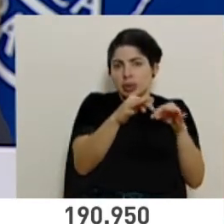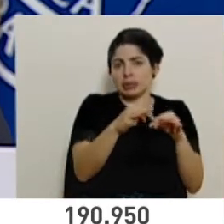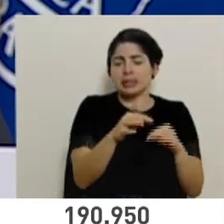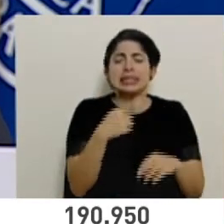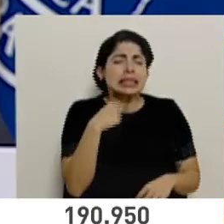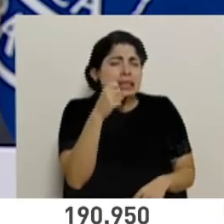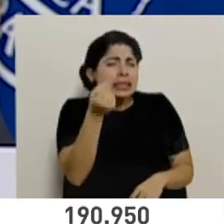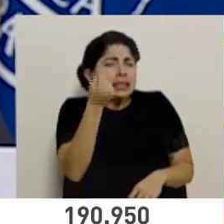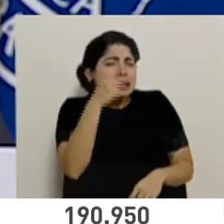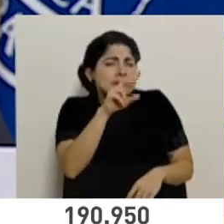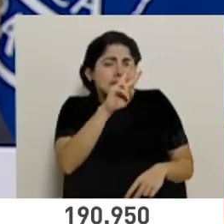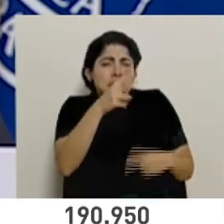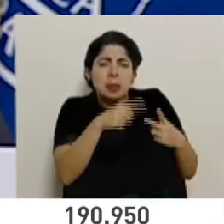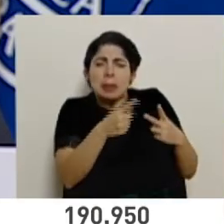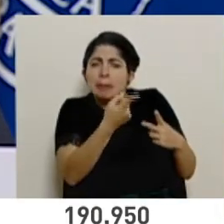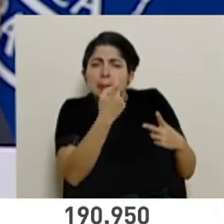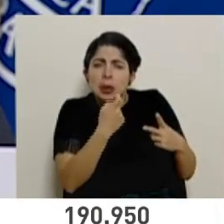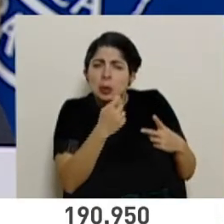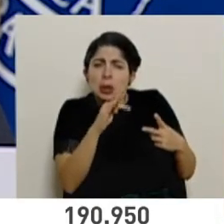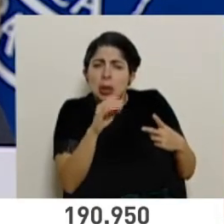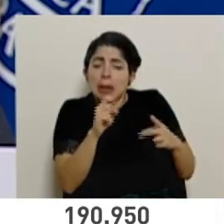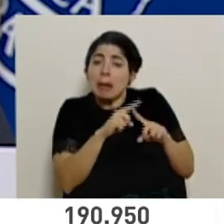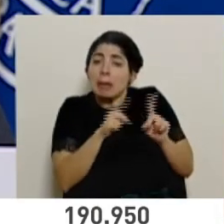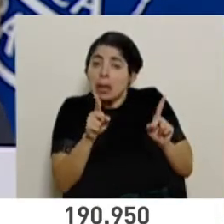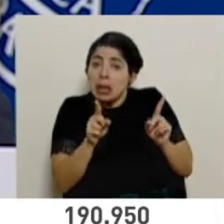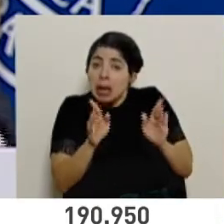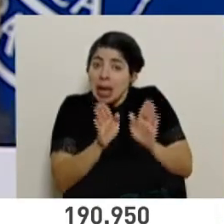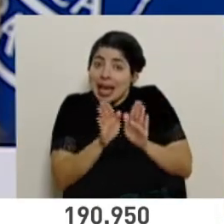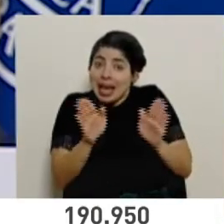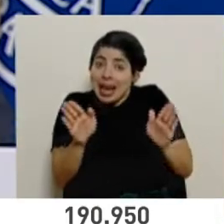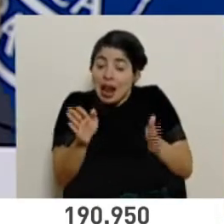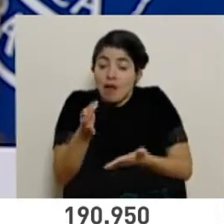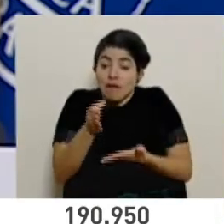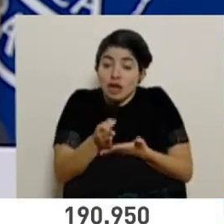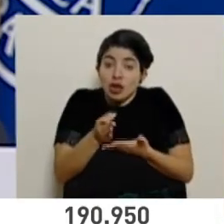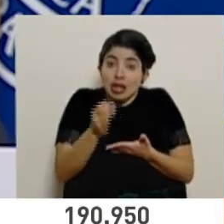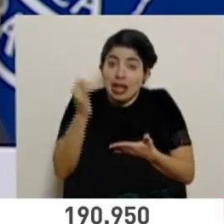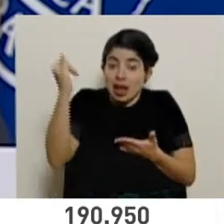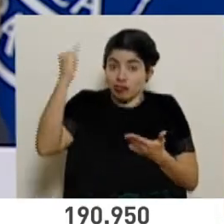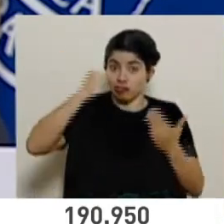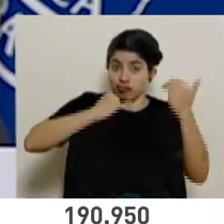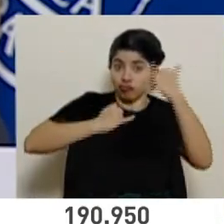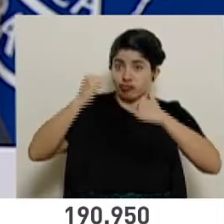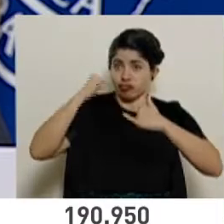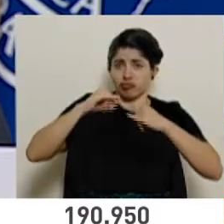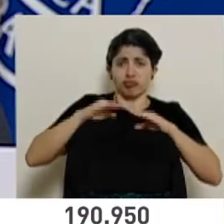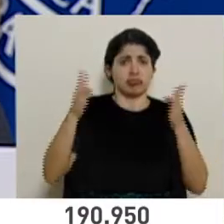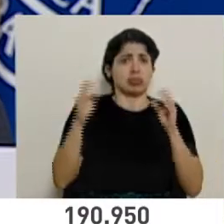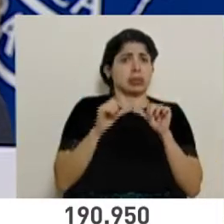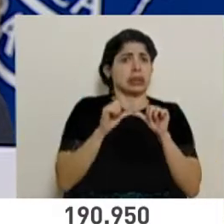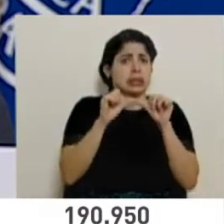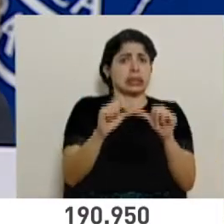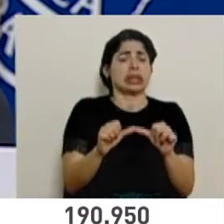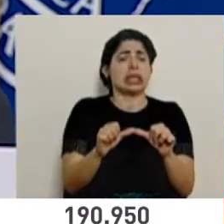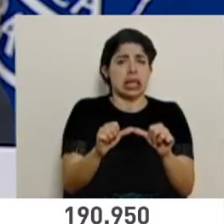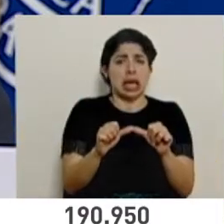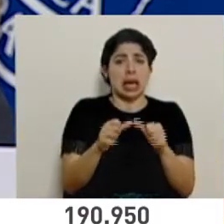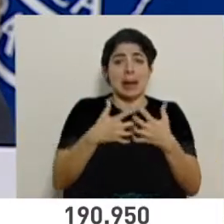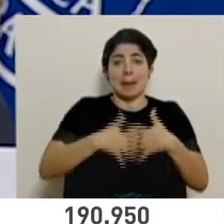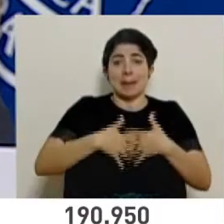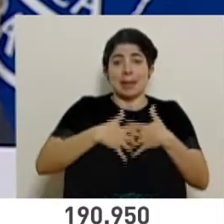entendí muy bien la segunda pregunta, don Tomás, pero en general nuestras fronteras aéreas siguen abiertas. Las